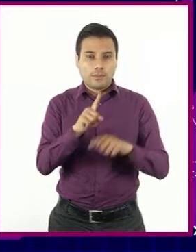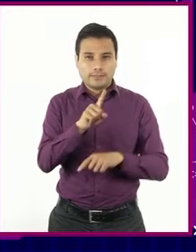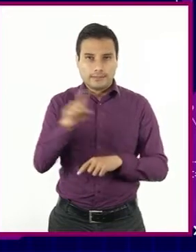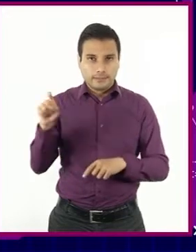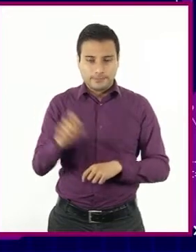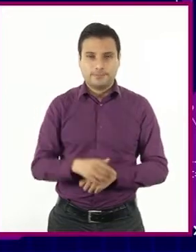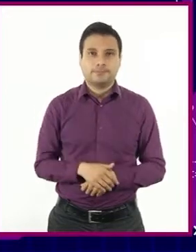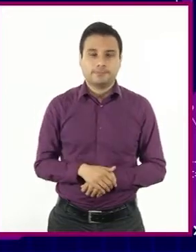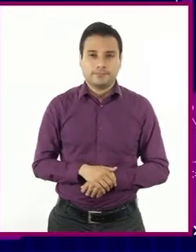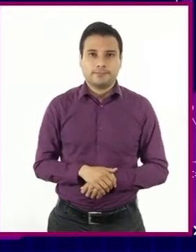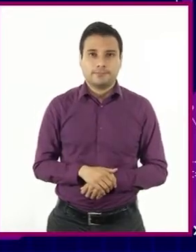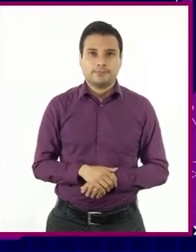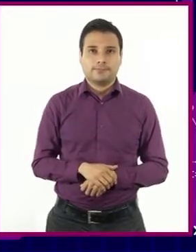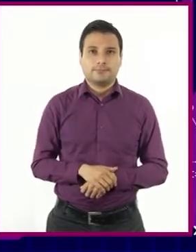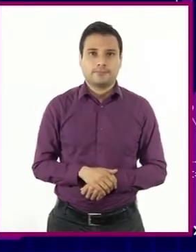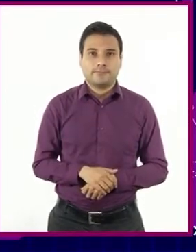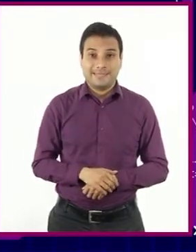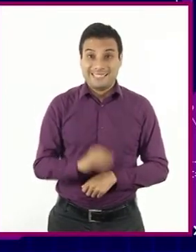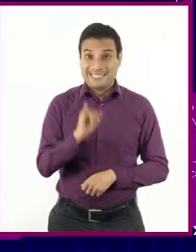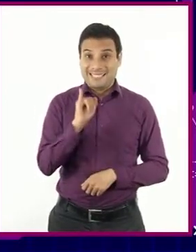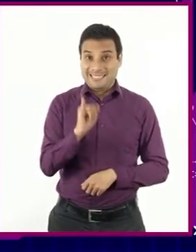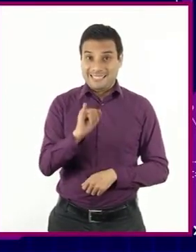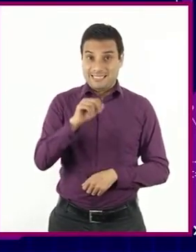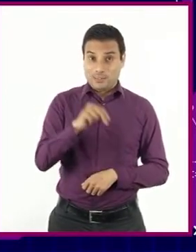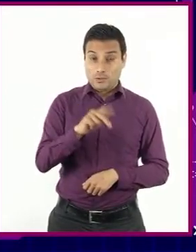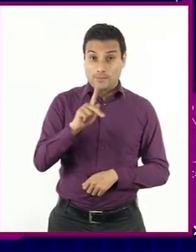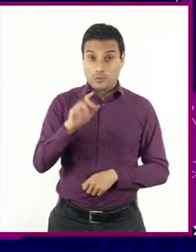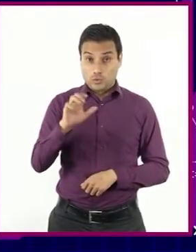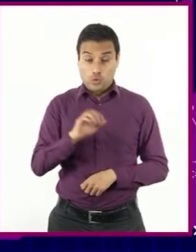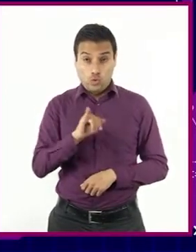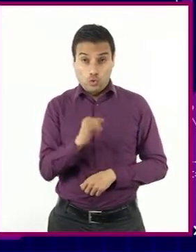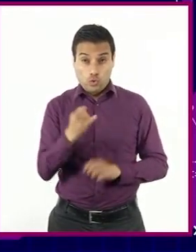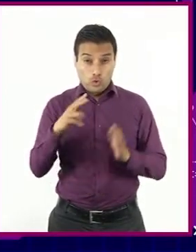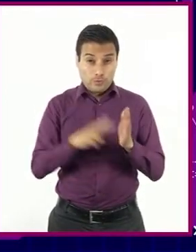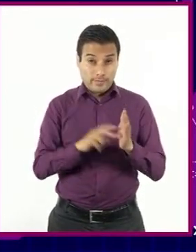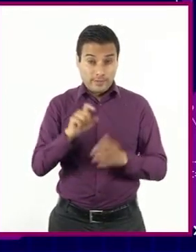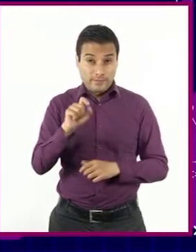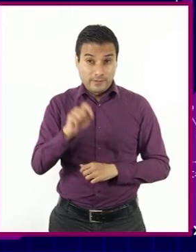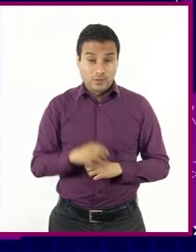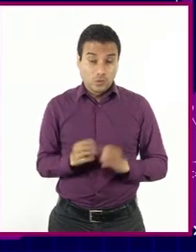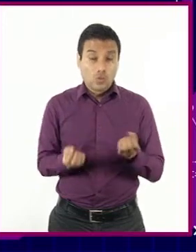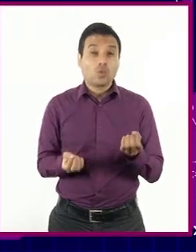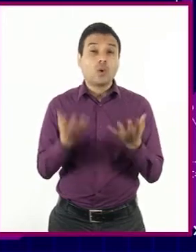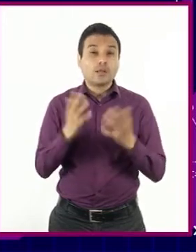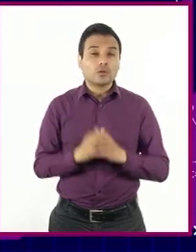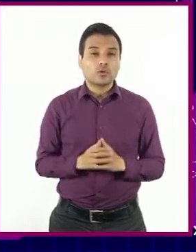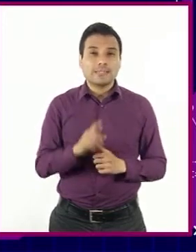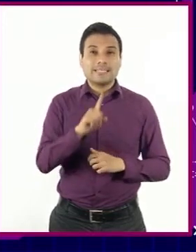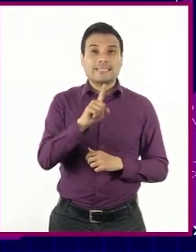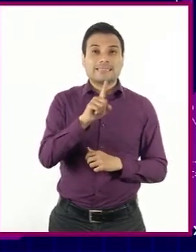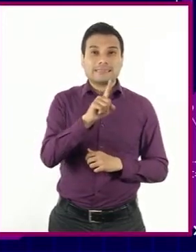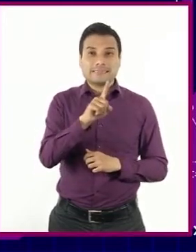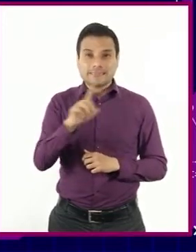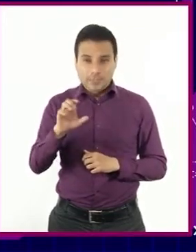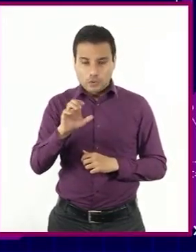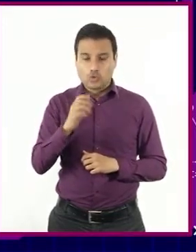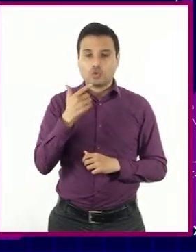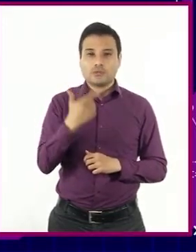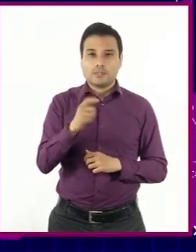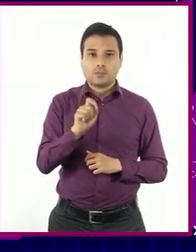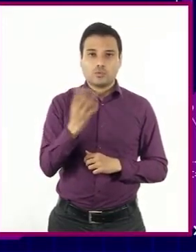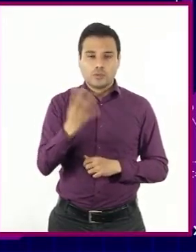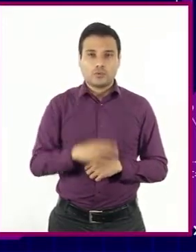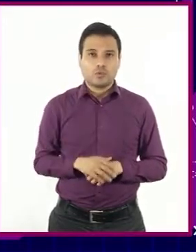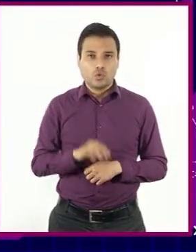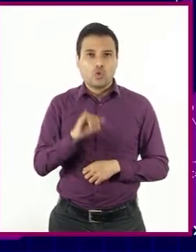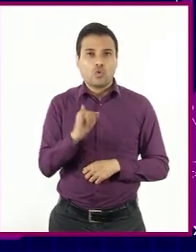100. El Índice Nacional de Precios al Consumidor de junio de 2020 es de 107.4 y el del